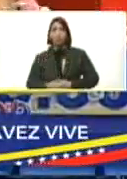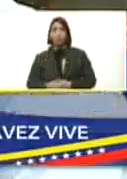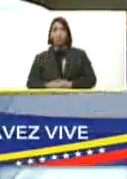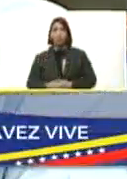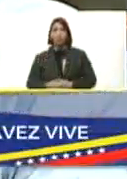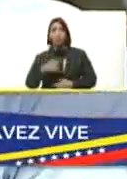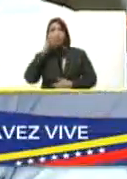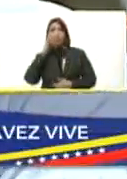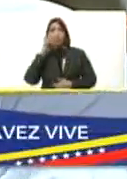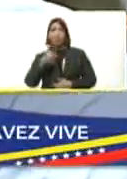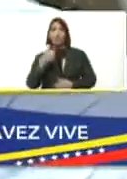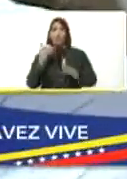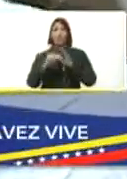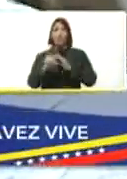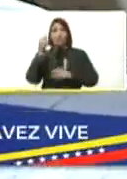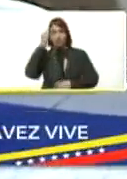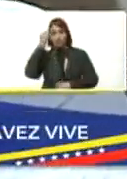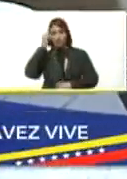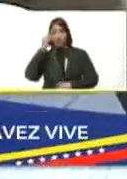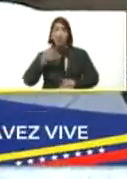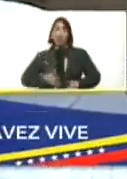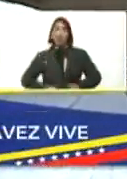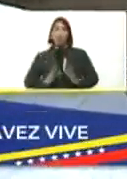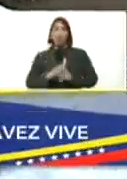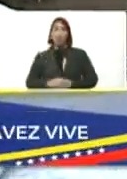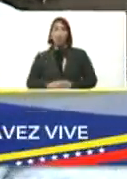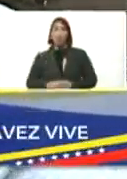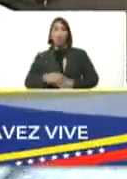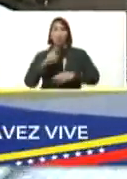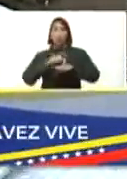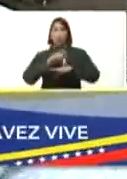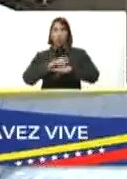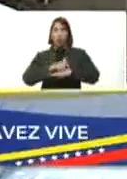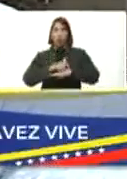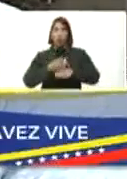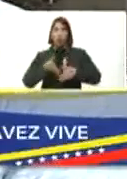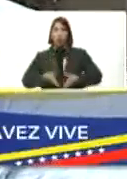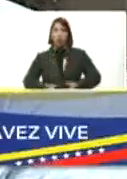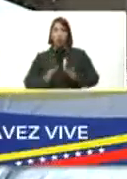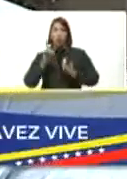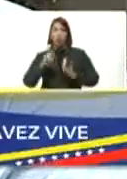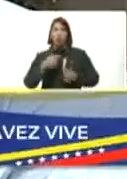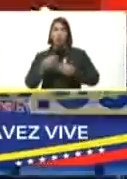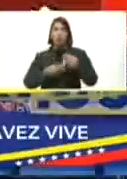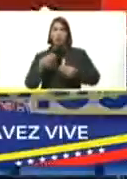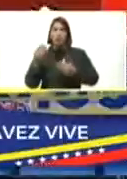también. Usted le manda la fecha de nacimiento, la hora en que nació, y él le hace la carta astral.